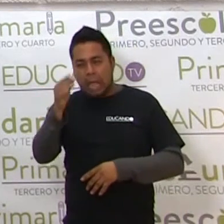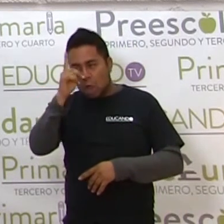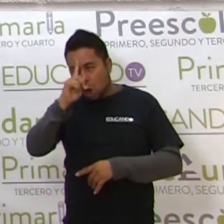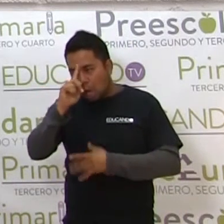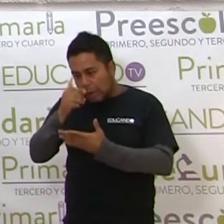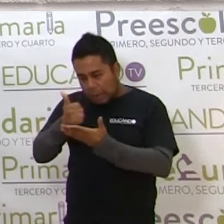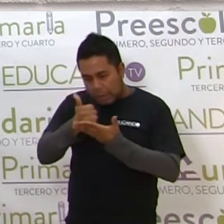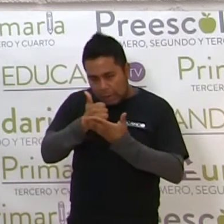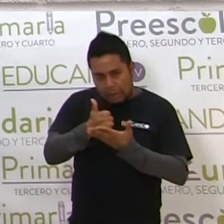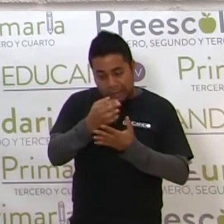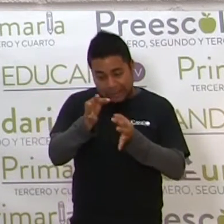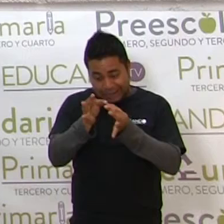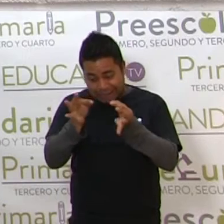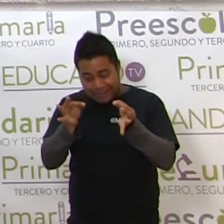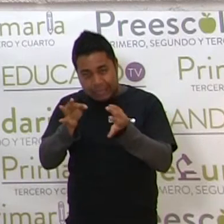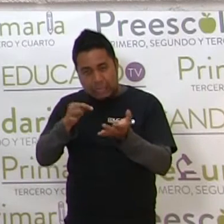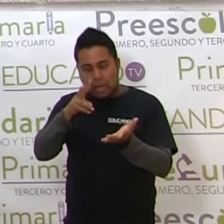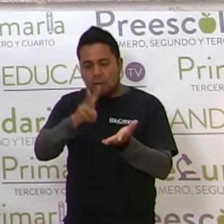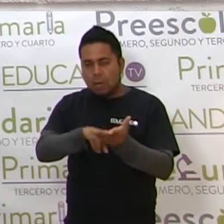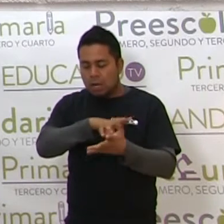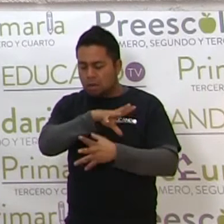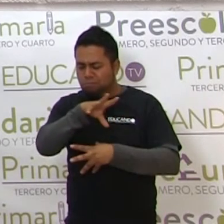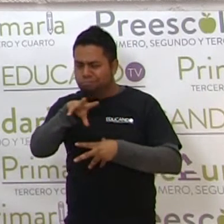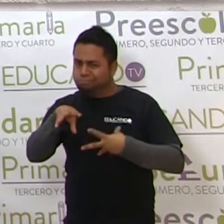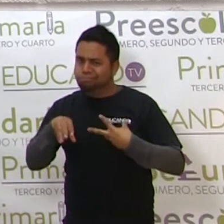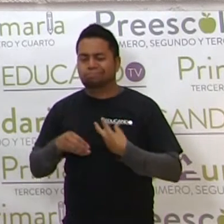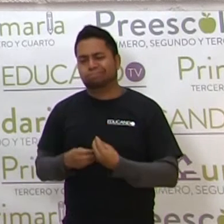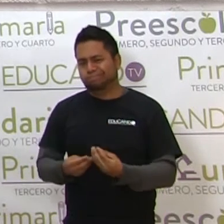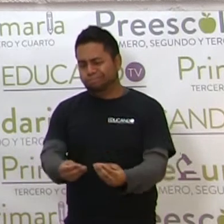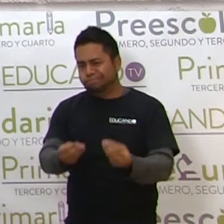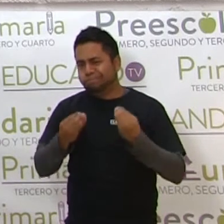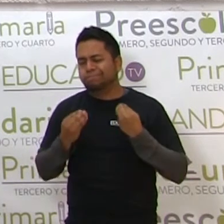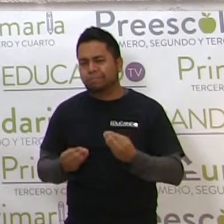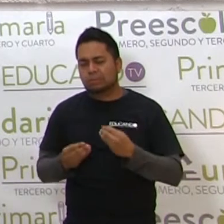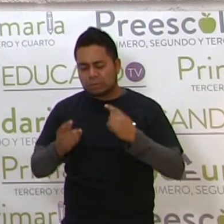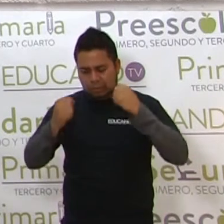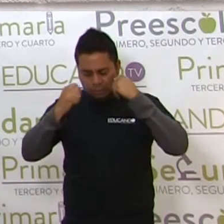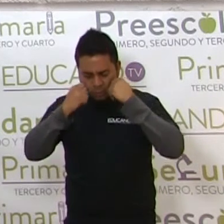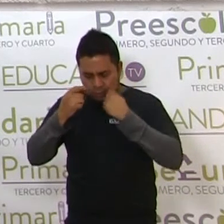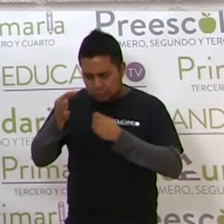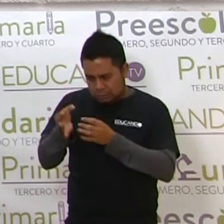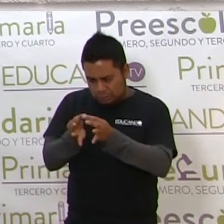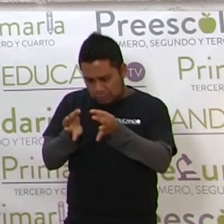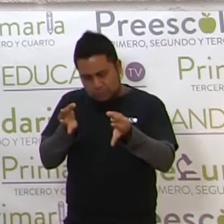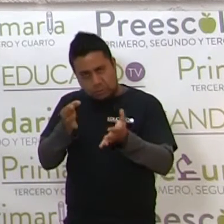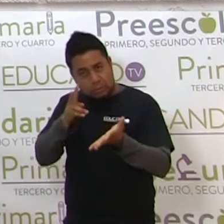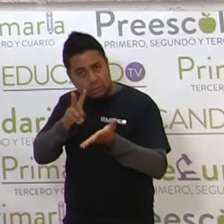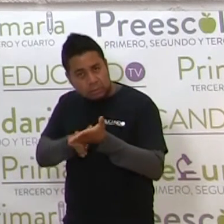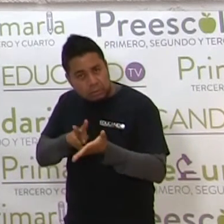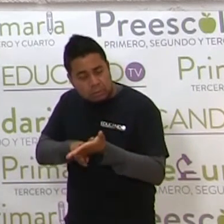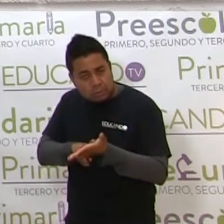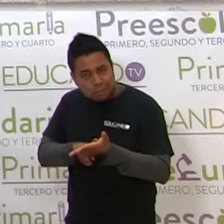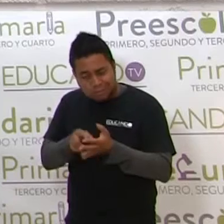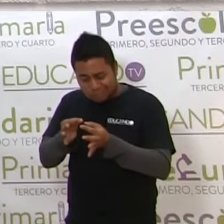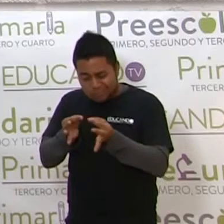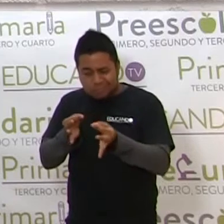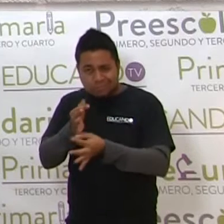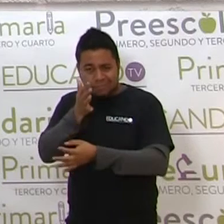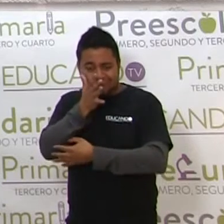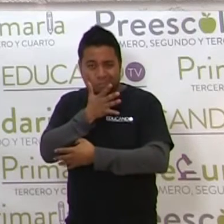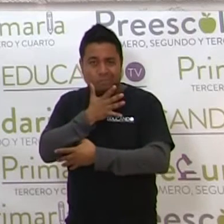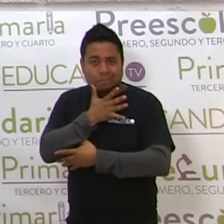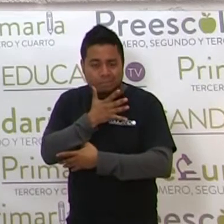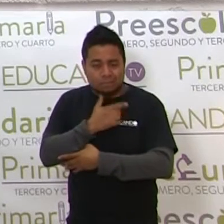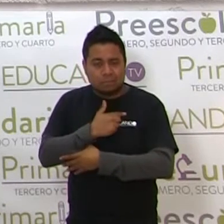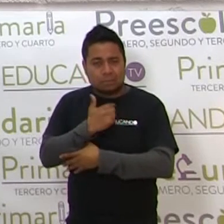Órale entonces dijo el rey Aunque valga tanto una pluma de nada sirve